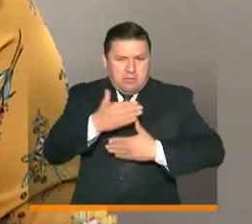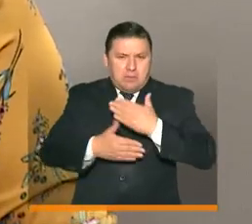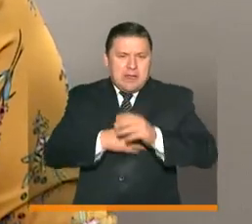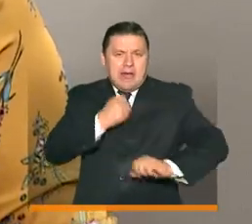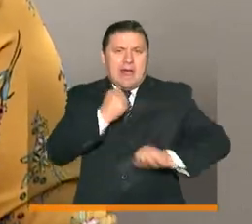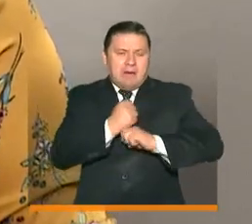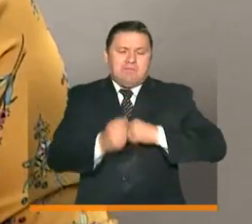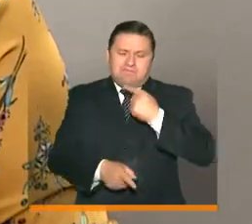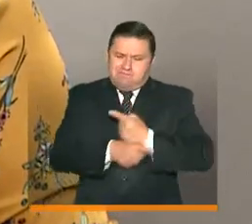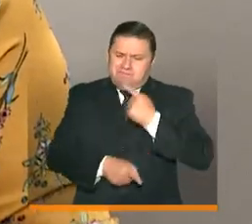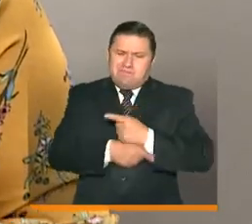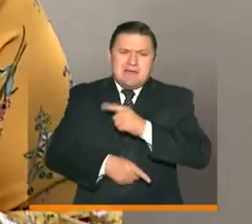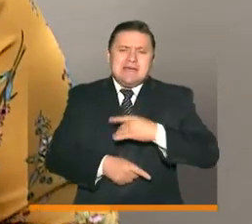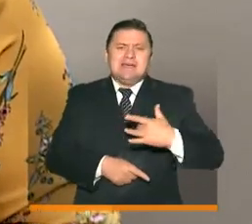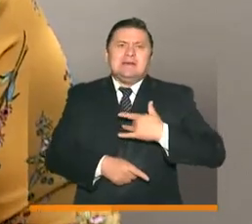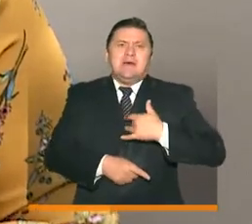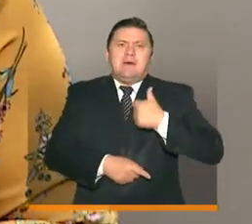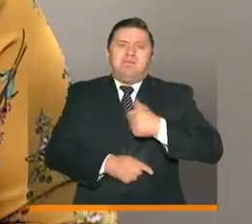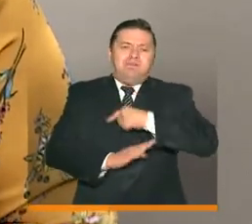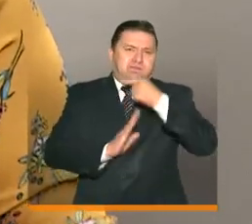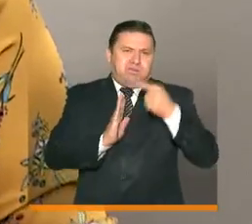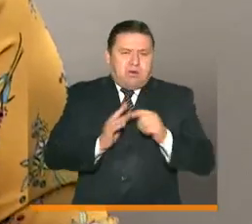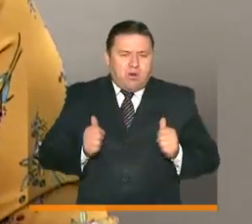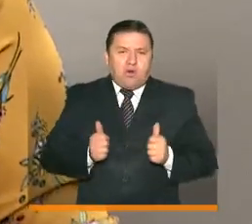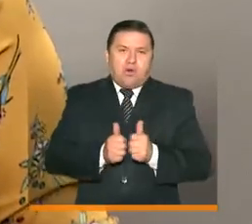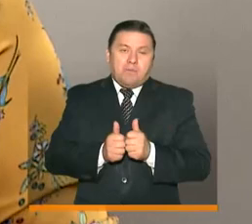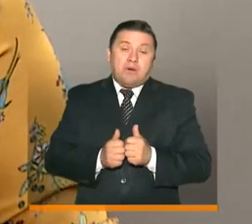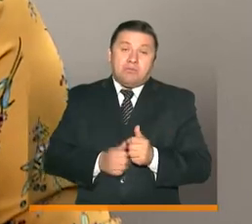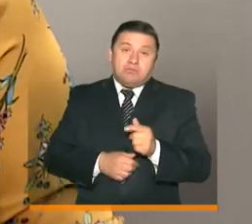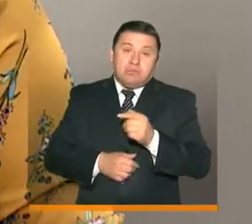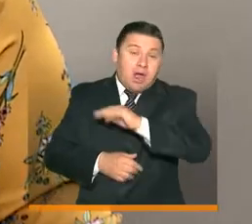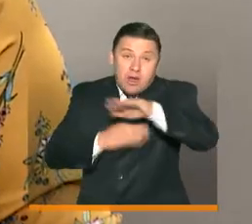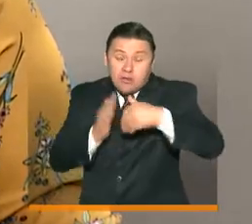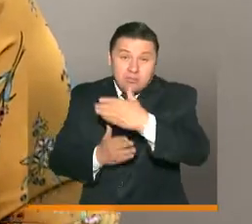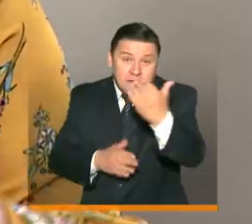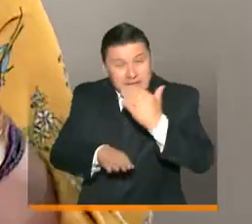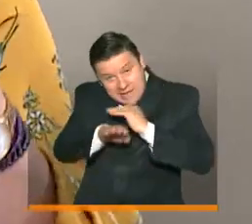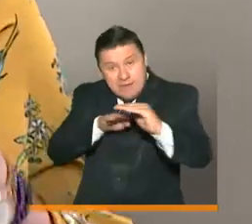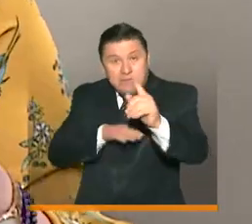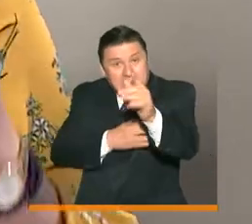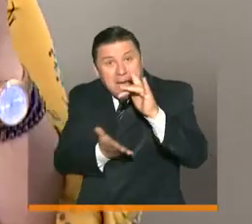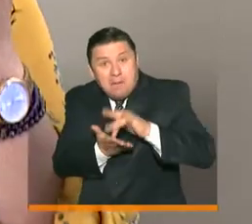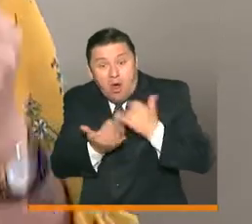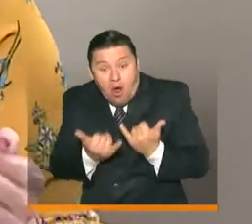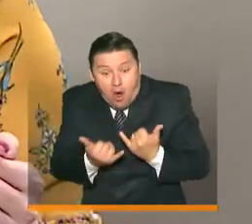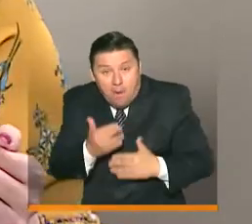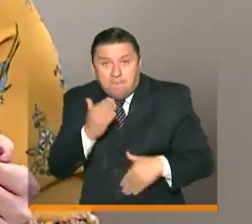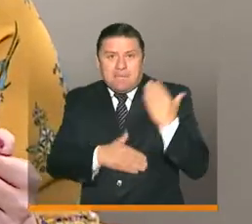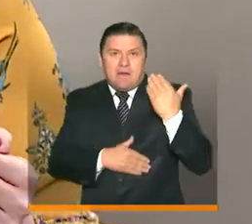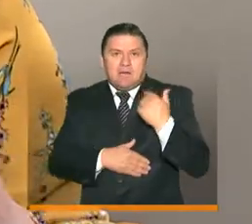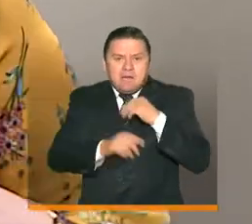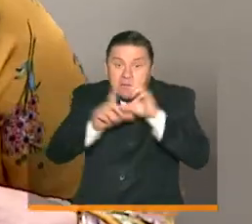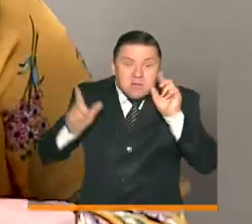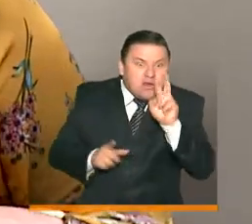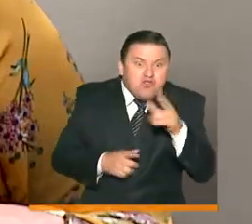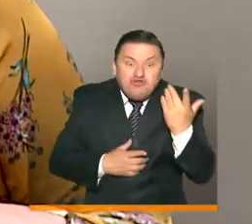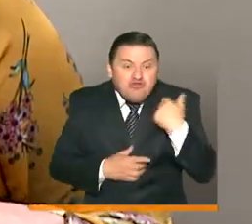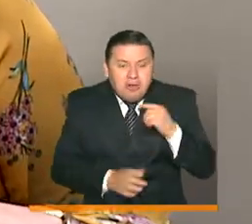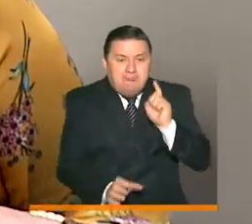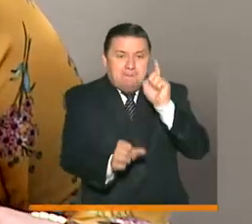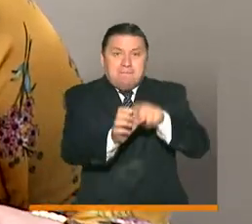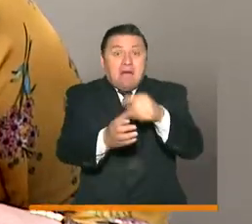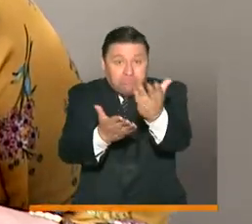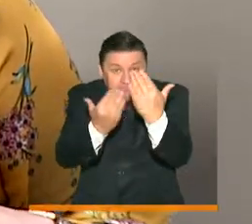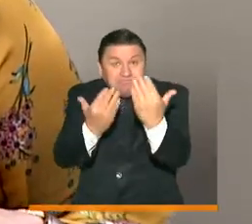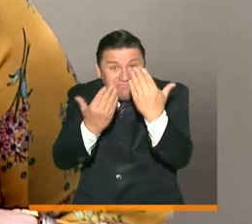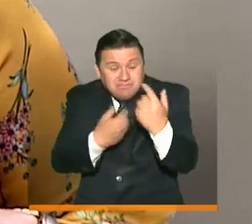apoyo seguramente se van a sentir dignificados y acompañados. Así que a todos los invitamos a partir de hoy a ver las convocatorias y a ser